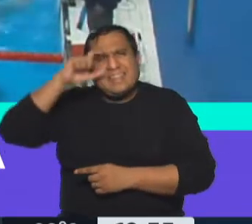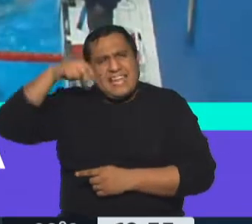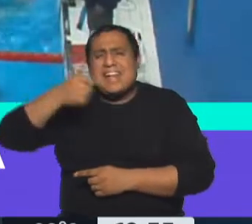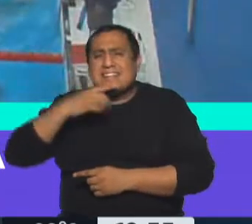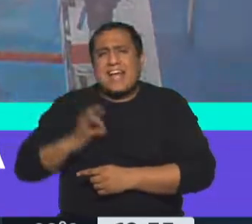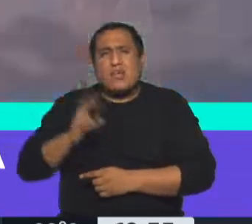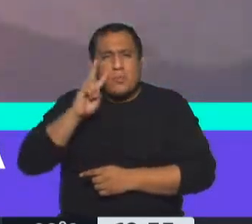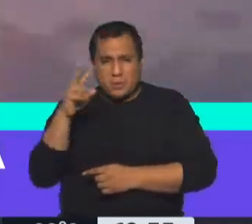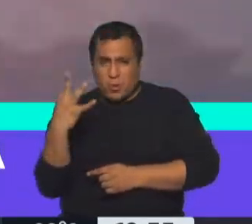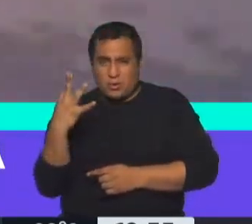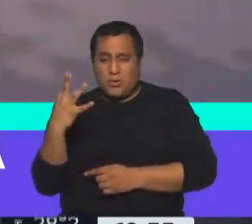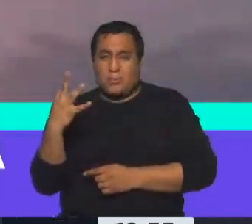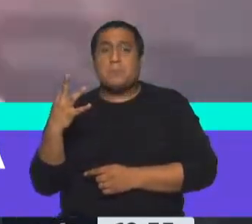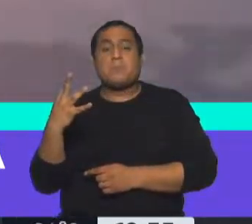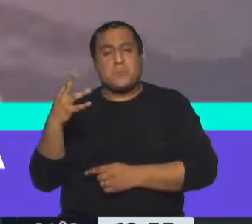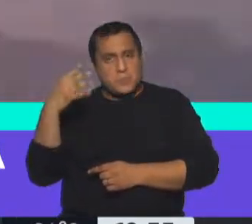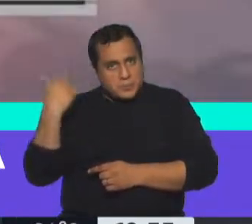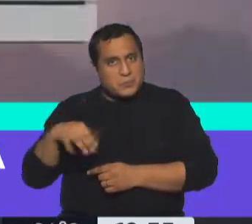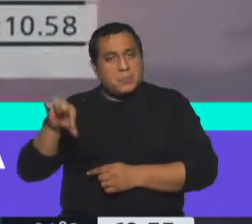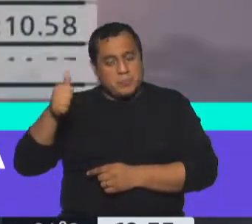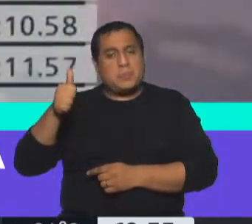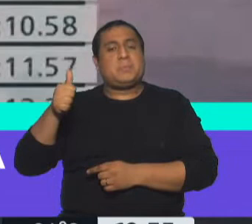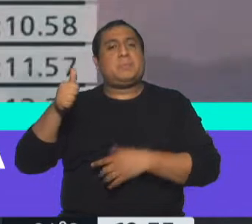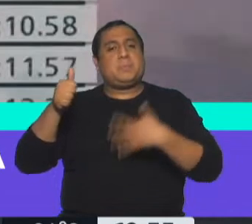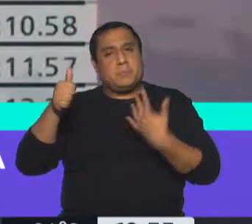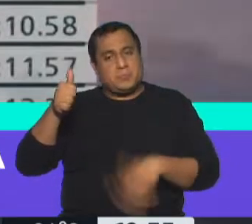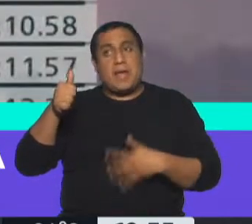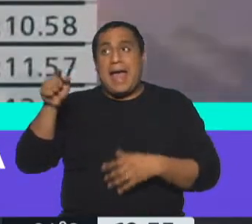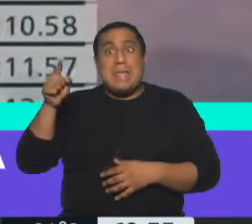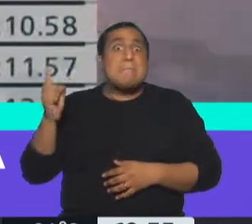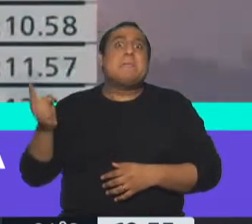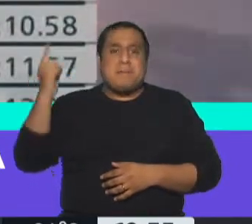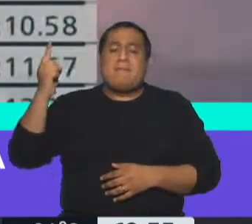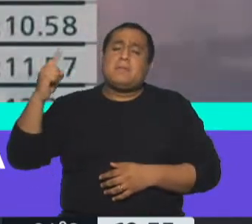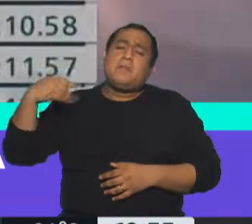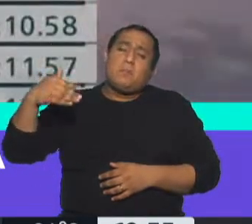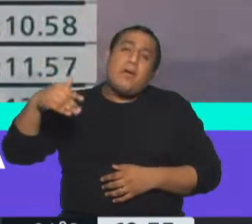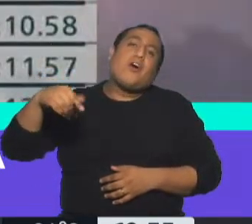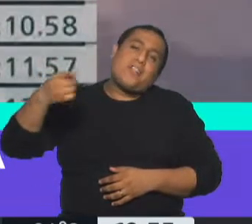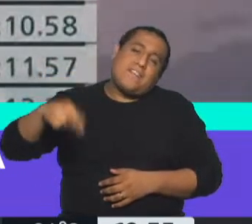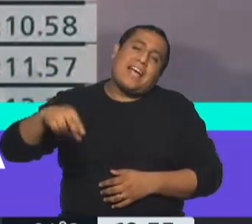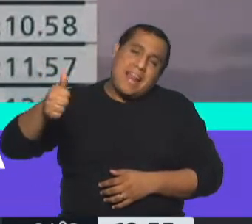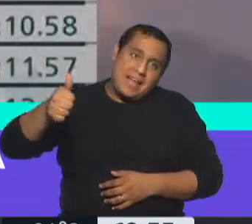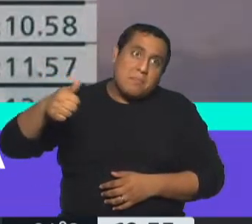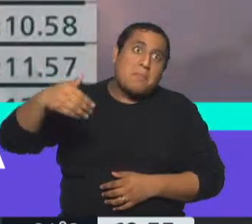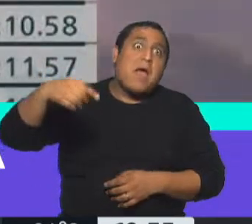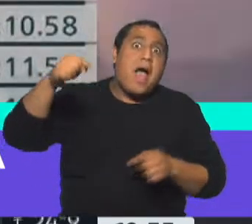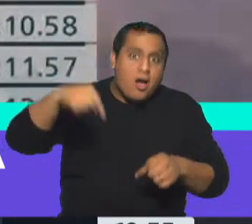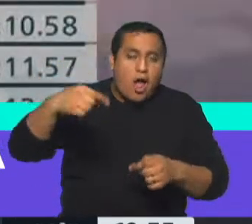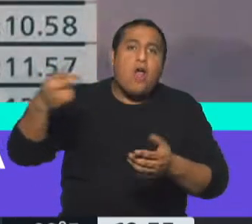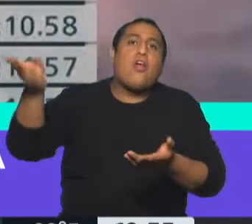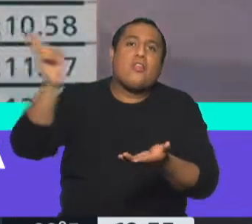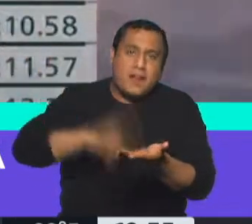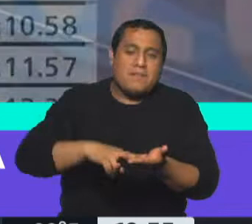2004, dándole en aquella oportunidad la primera plata para la Argentina, y en este caso en particular ratificada